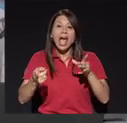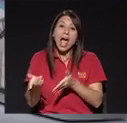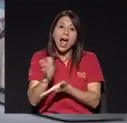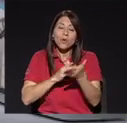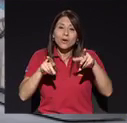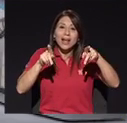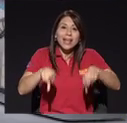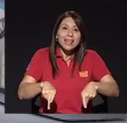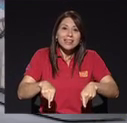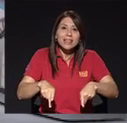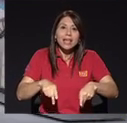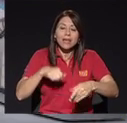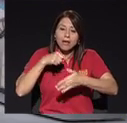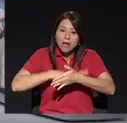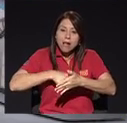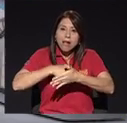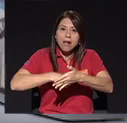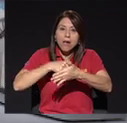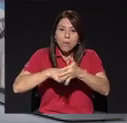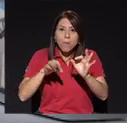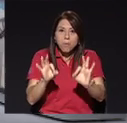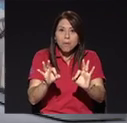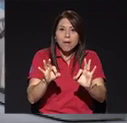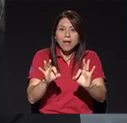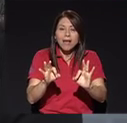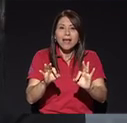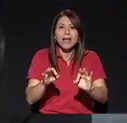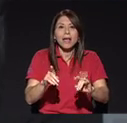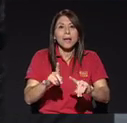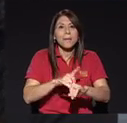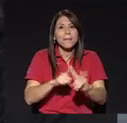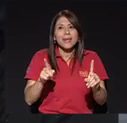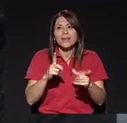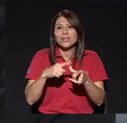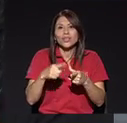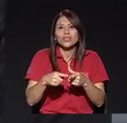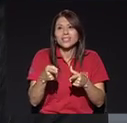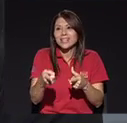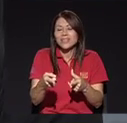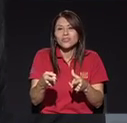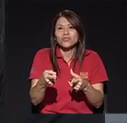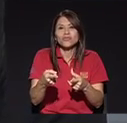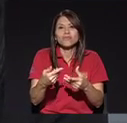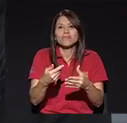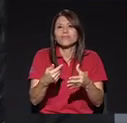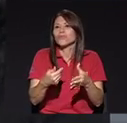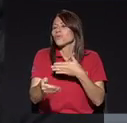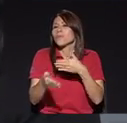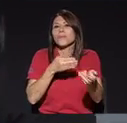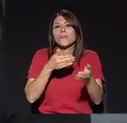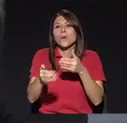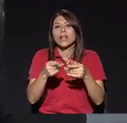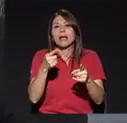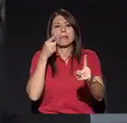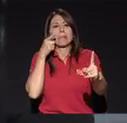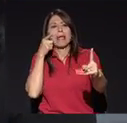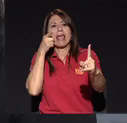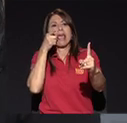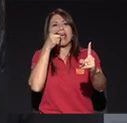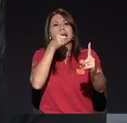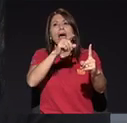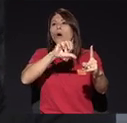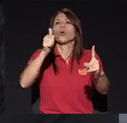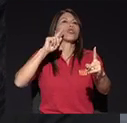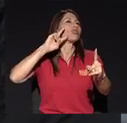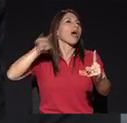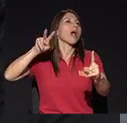muy válidas, ¿verdad? Pero entonces se llevan, como decimos los ticos, en banda entre las patas a quien sea por lograr su meta. Pero